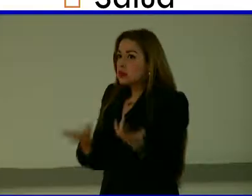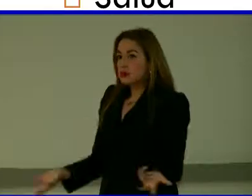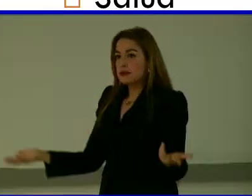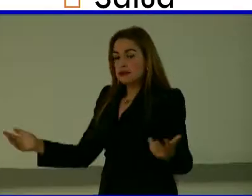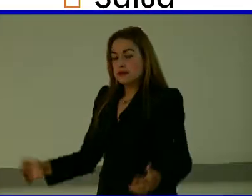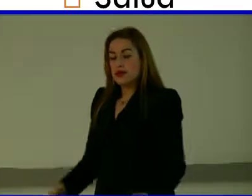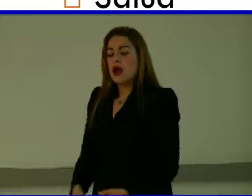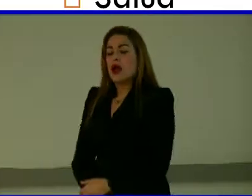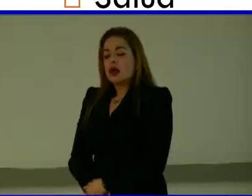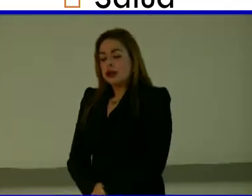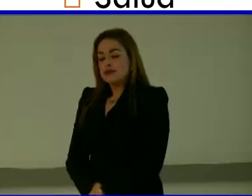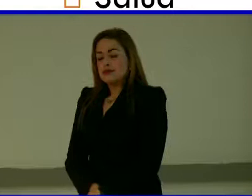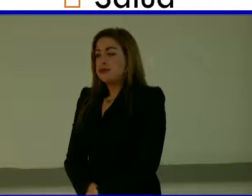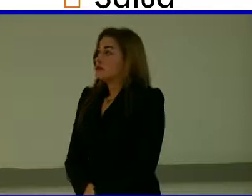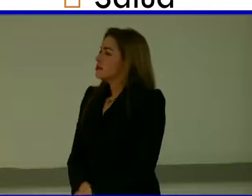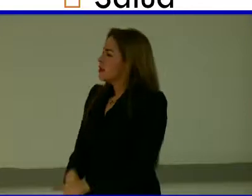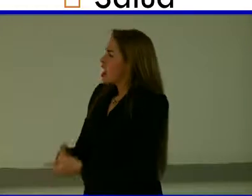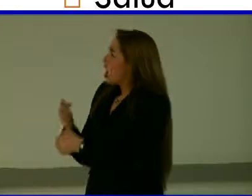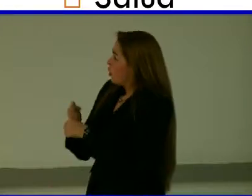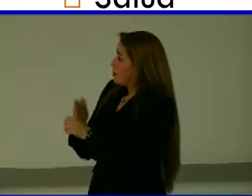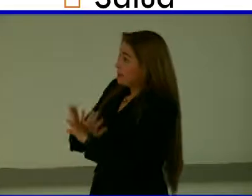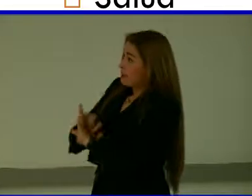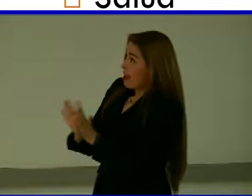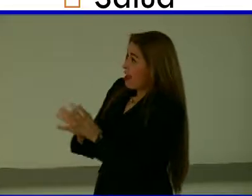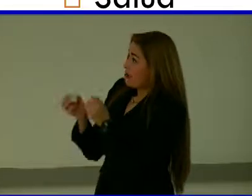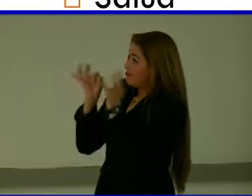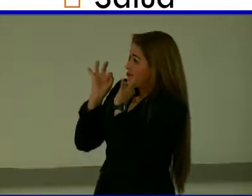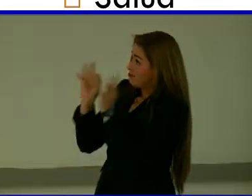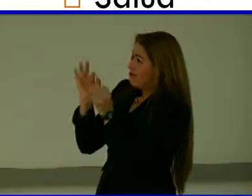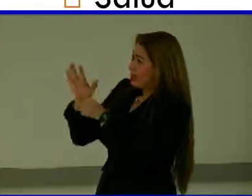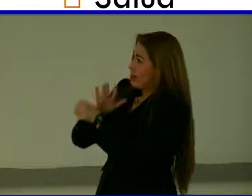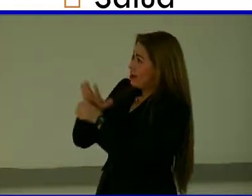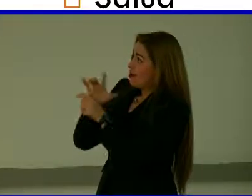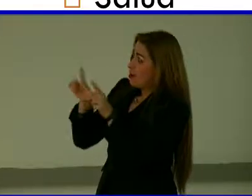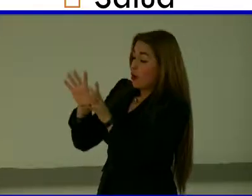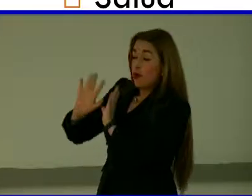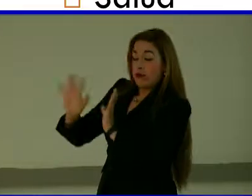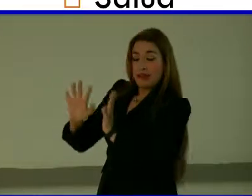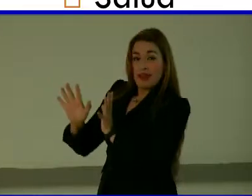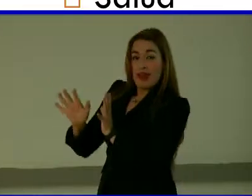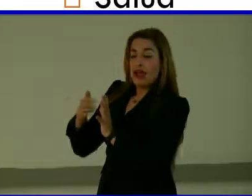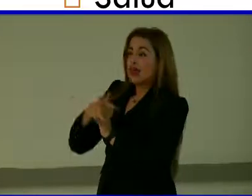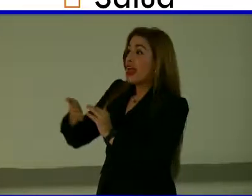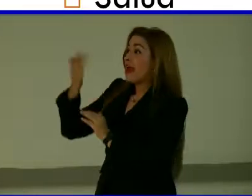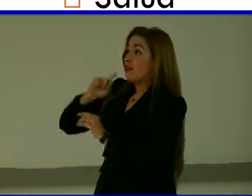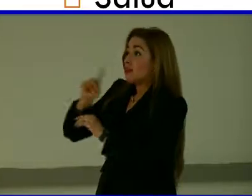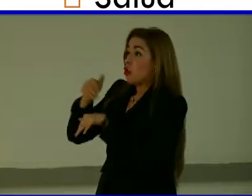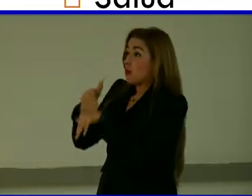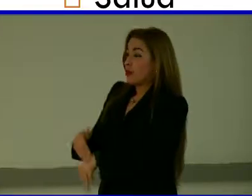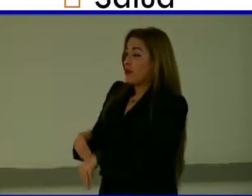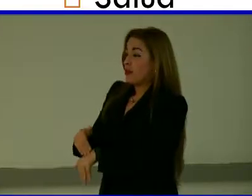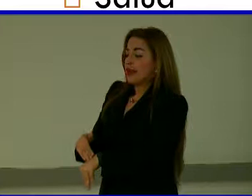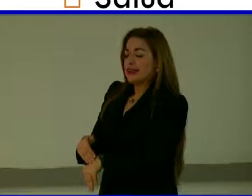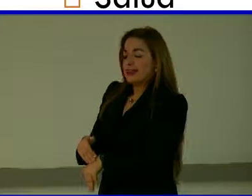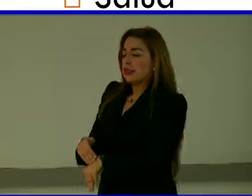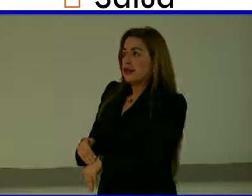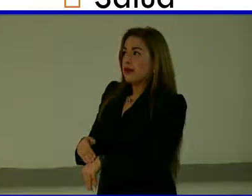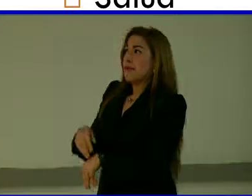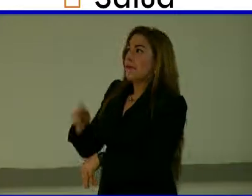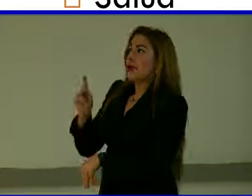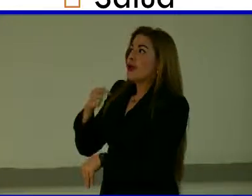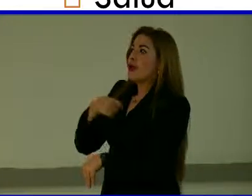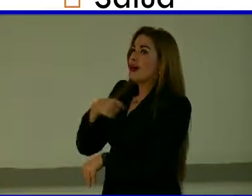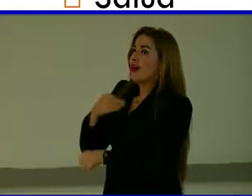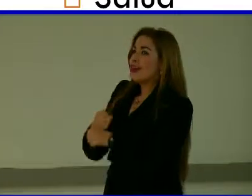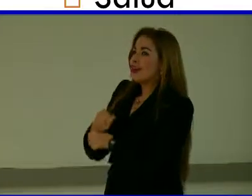Me saco buenas notas ahora. ¿Y por qué? Porque nunca hacía lo que debía hacer. Pero más importante que nada, me dice, me